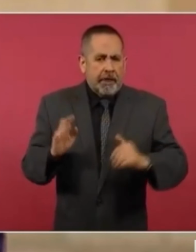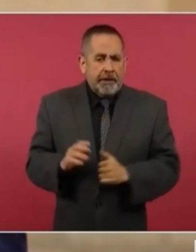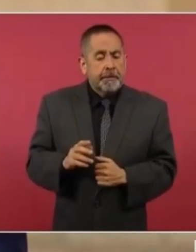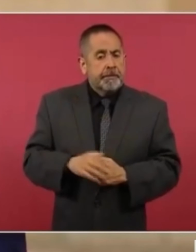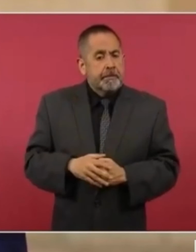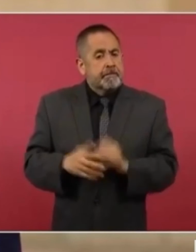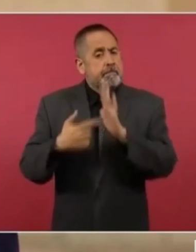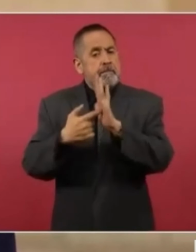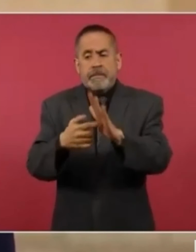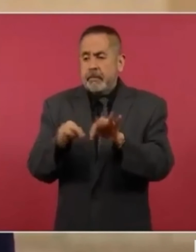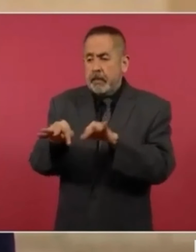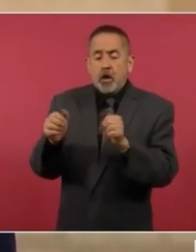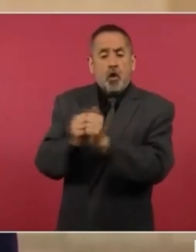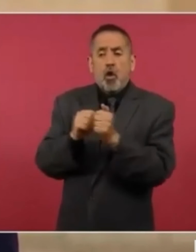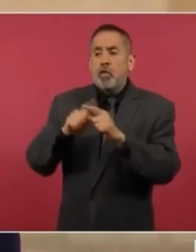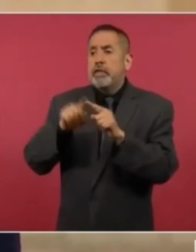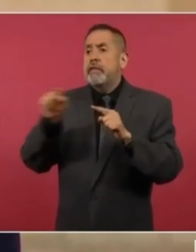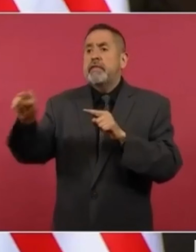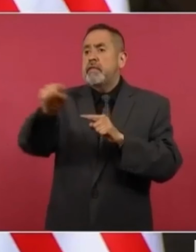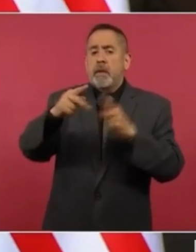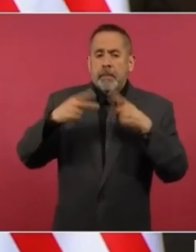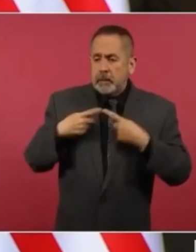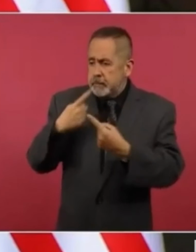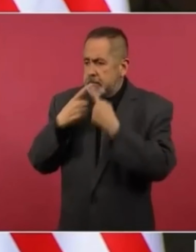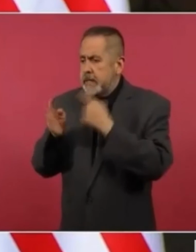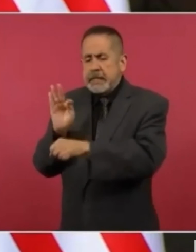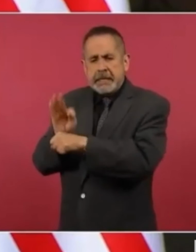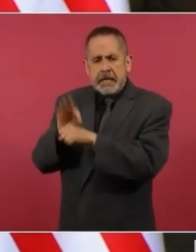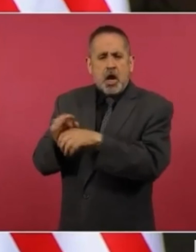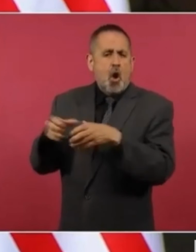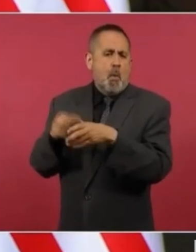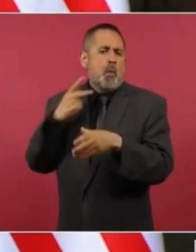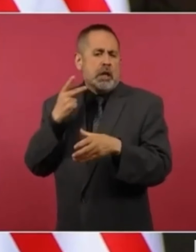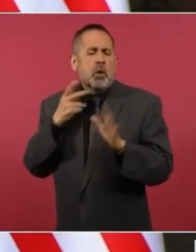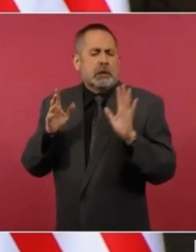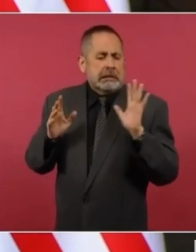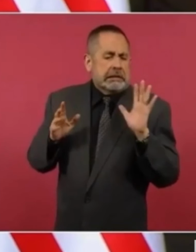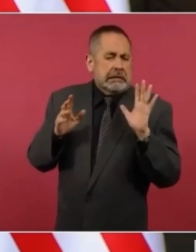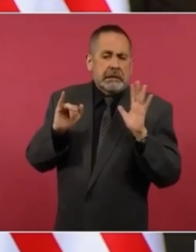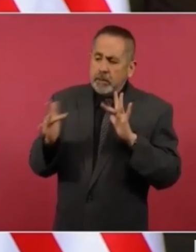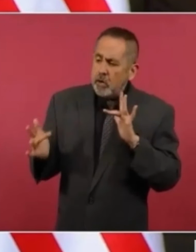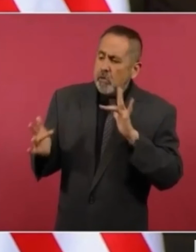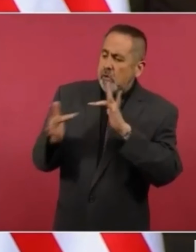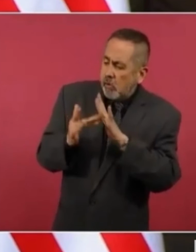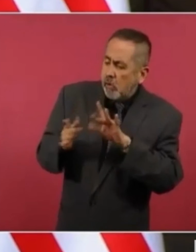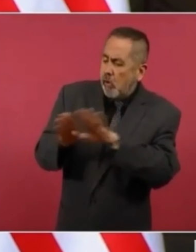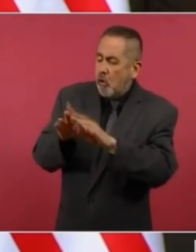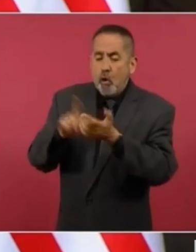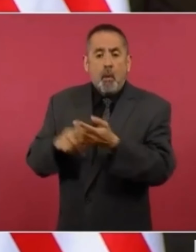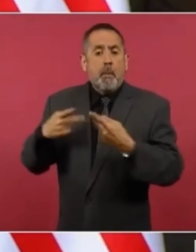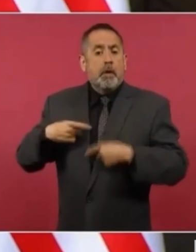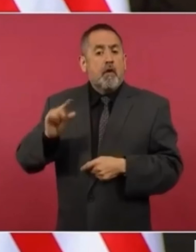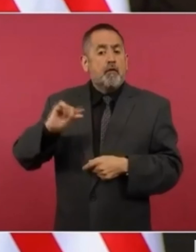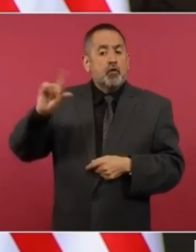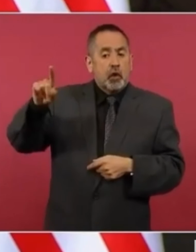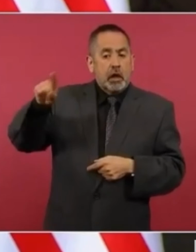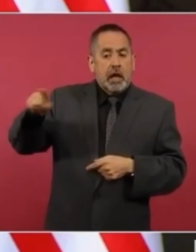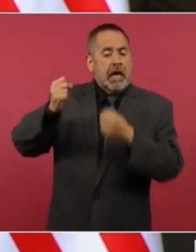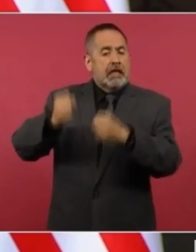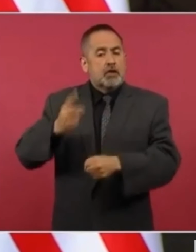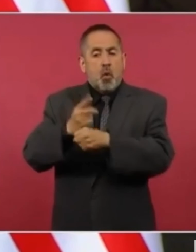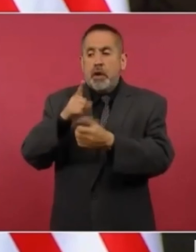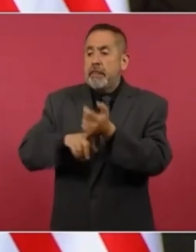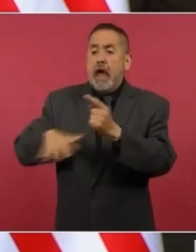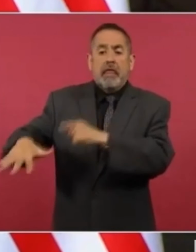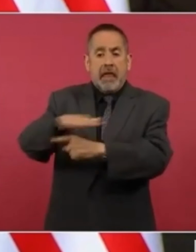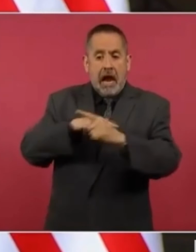Hemos trabajado con un grupo de interlocutores para trabajar del lado político, pero también para conectarnos directamente con los funcionarios de seguridad en el terreno para